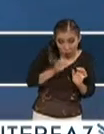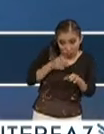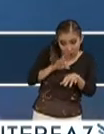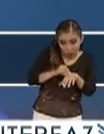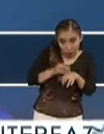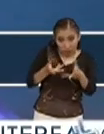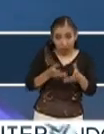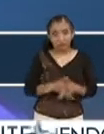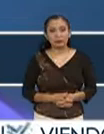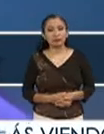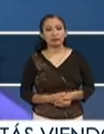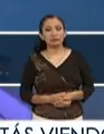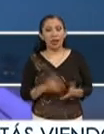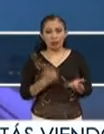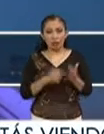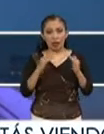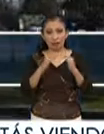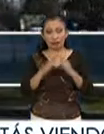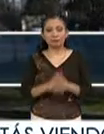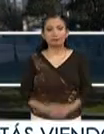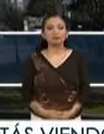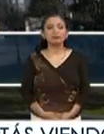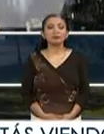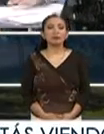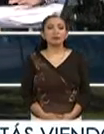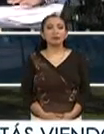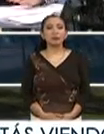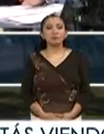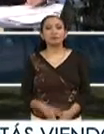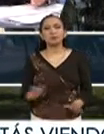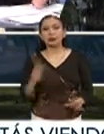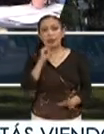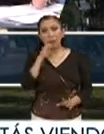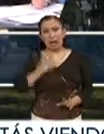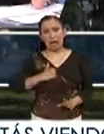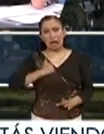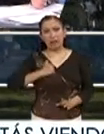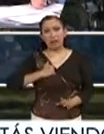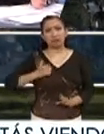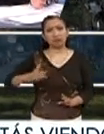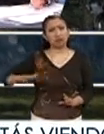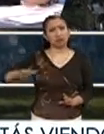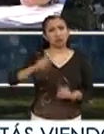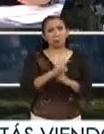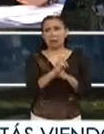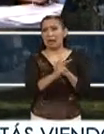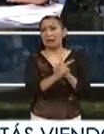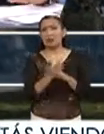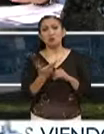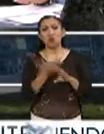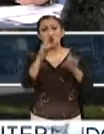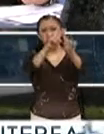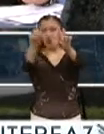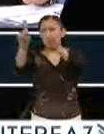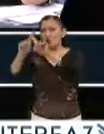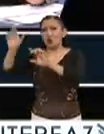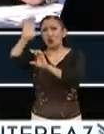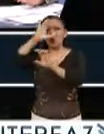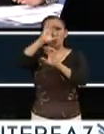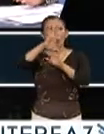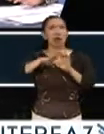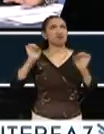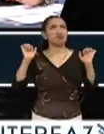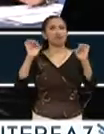o no, ahí dentro de la casa. Y bueno, además, Canadá es un país muy multicultural,